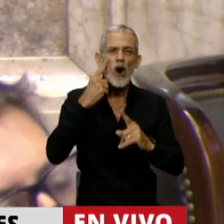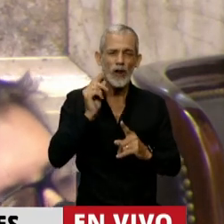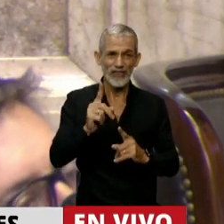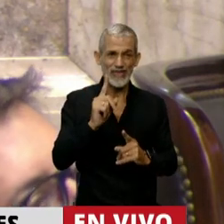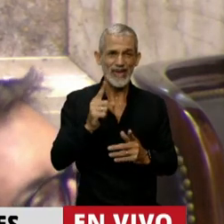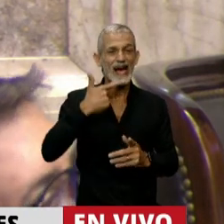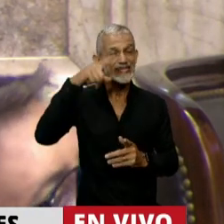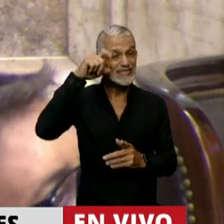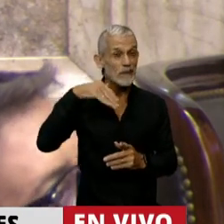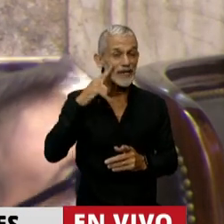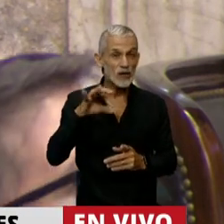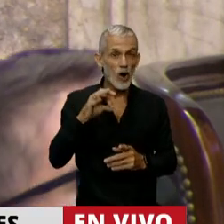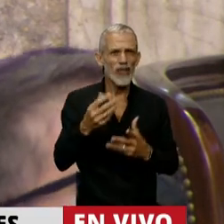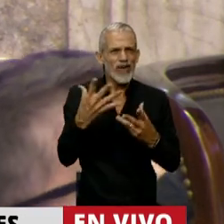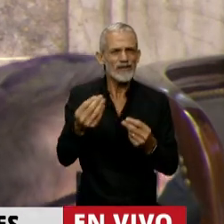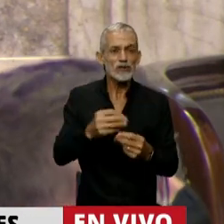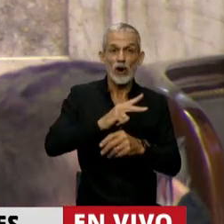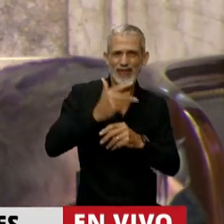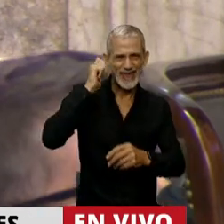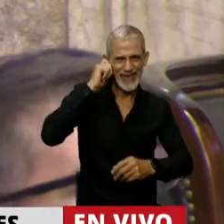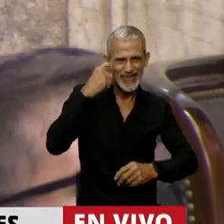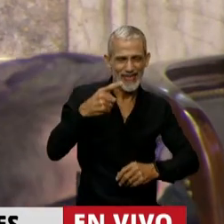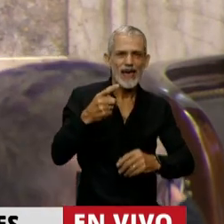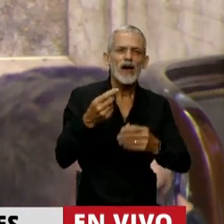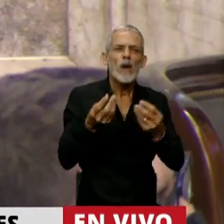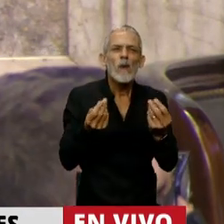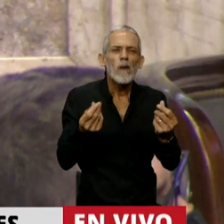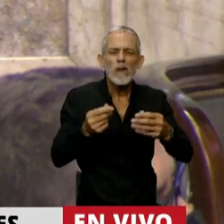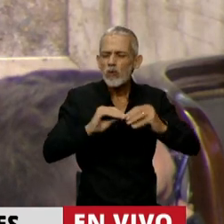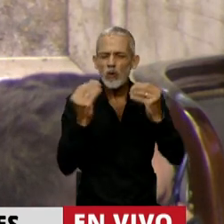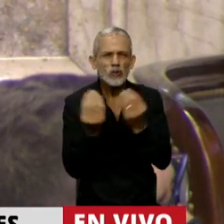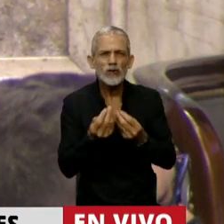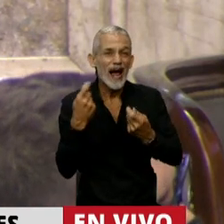Eugenio Semino, el defensor de la tercera edad, dice que la canasta para un jubilado está en